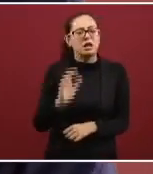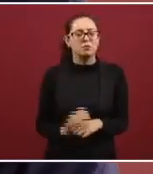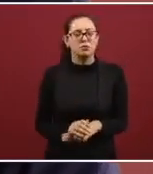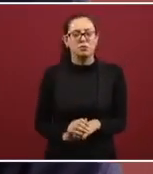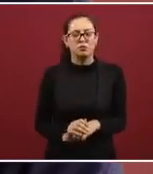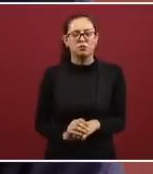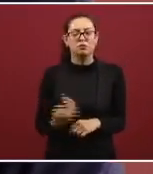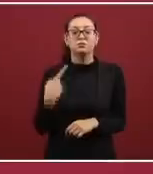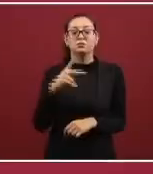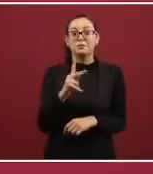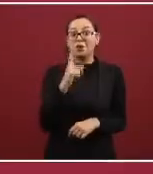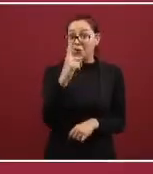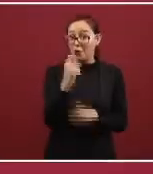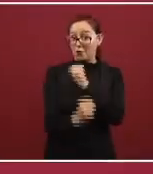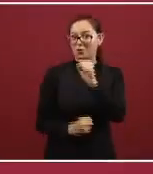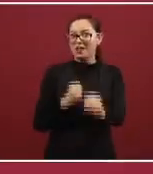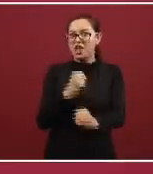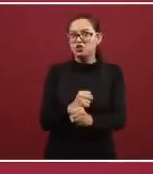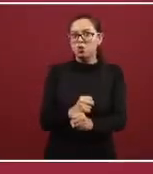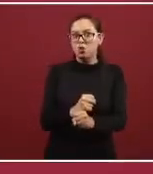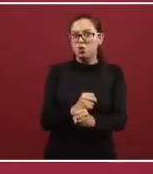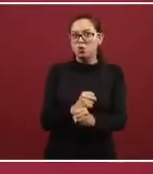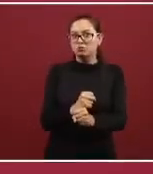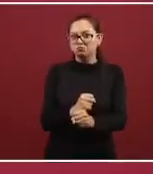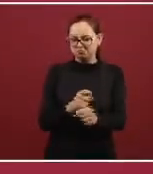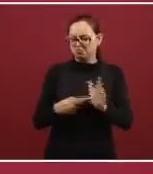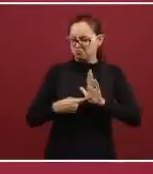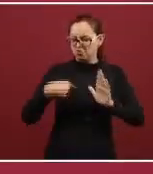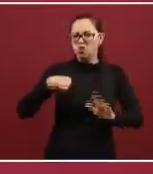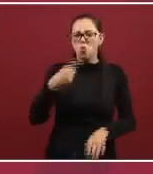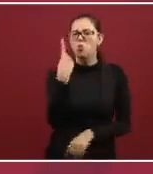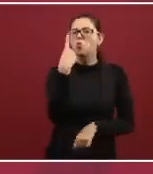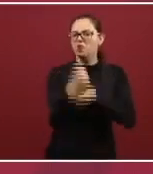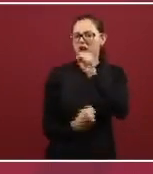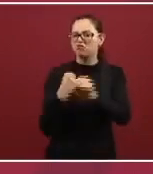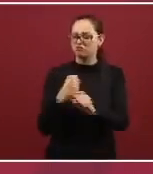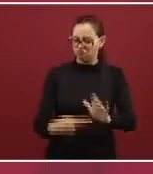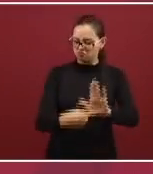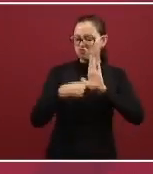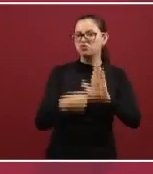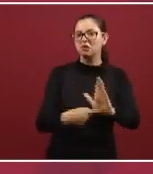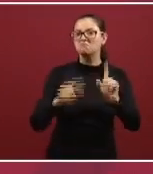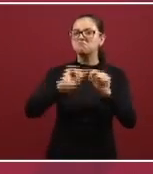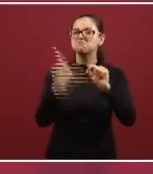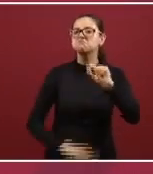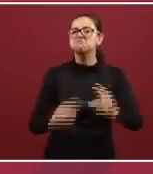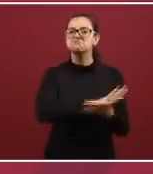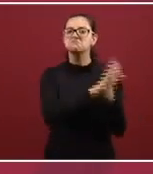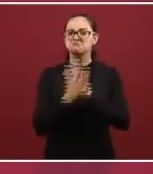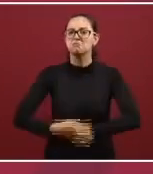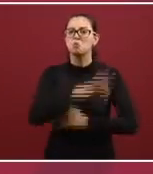bases para la transformación de México, en 1 año, este año. Por eso,